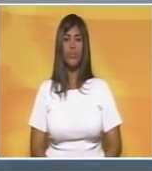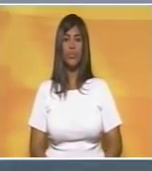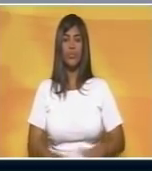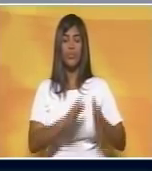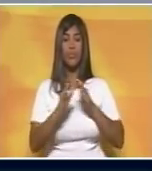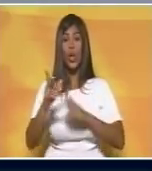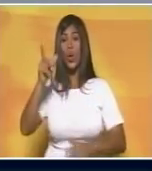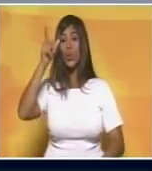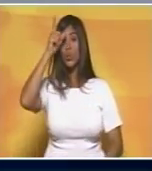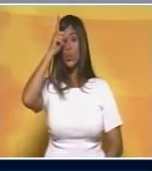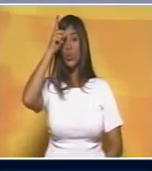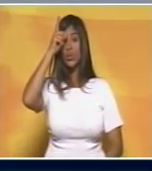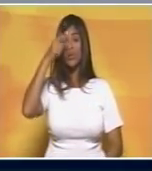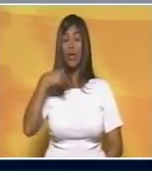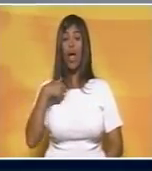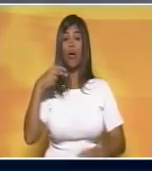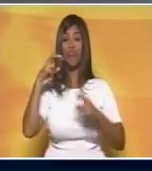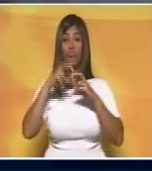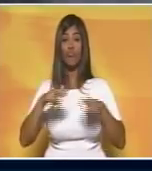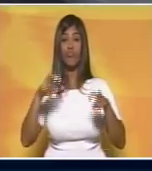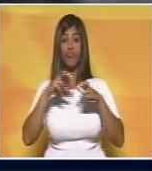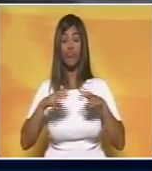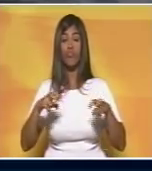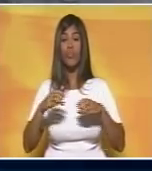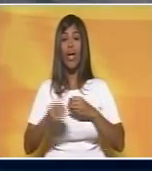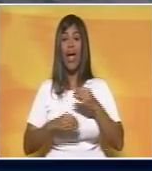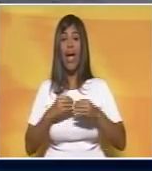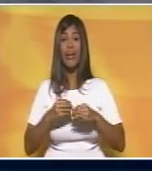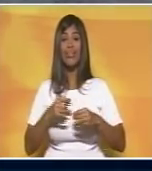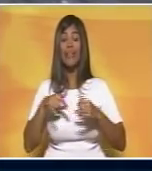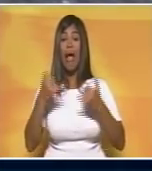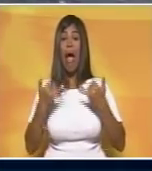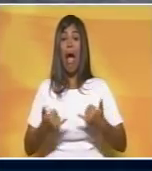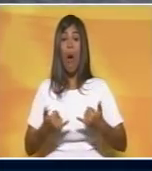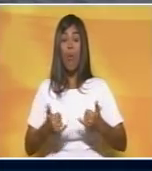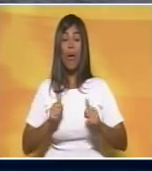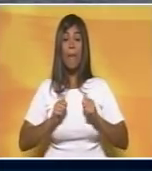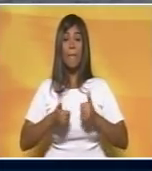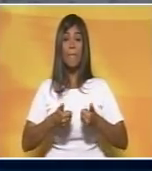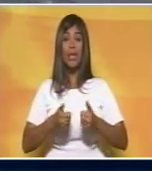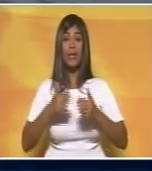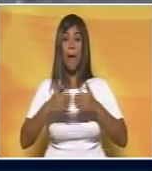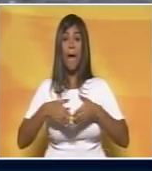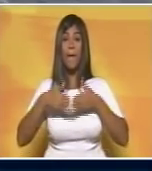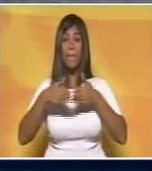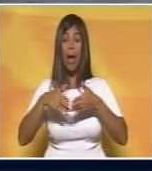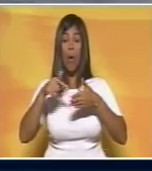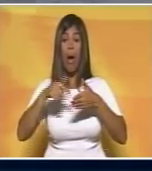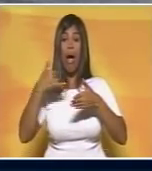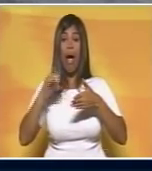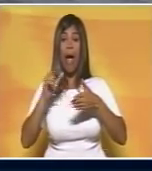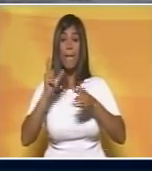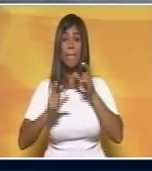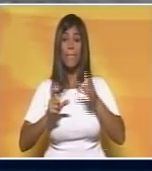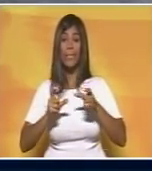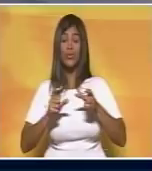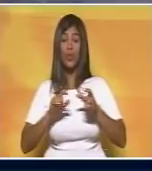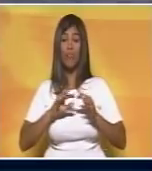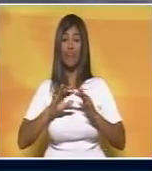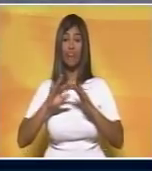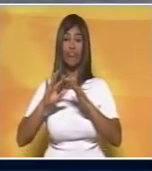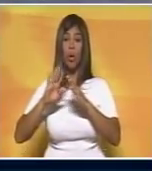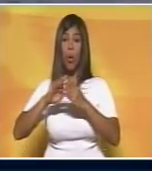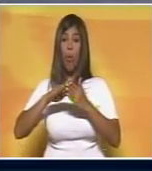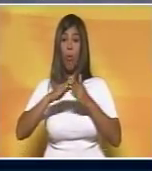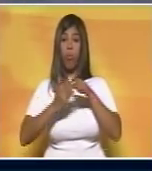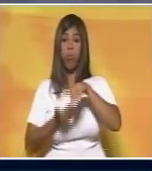En Turquía, las operaciones de búsqueda y rescate se están llevando a cabo después de que un barco que transportaba migrantes irregulares volcara